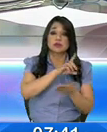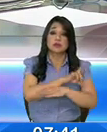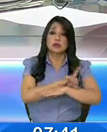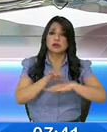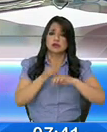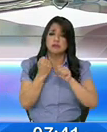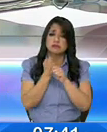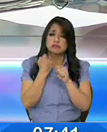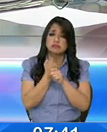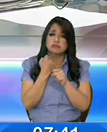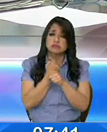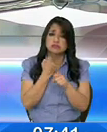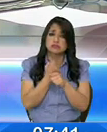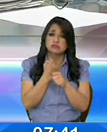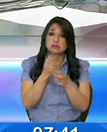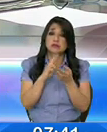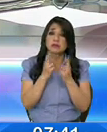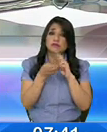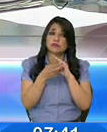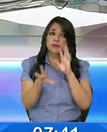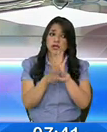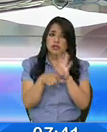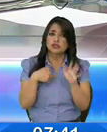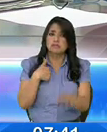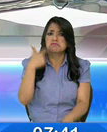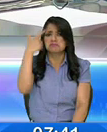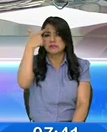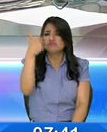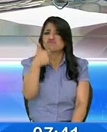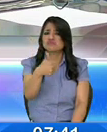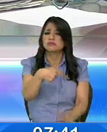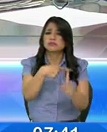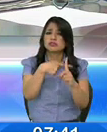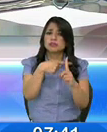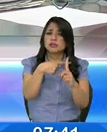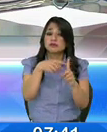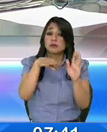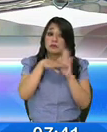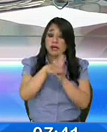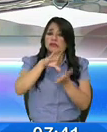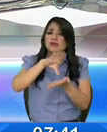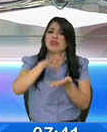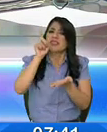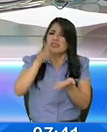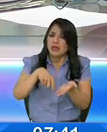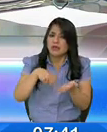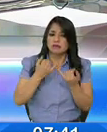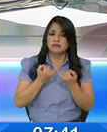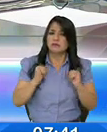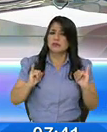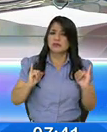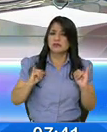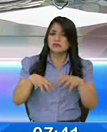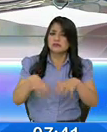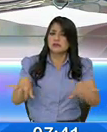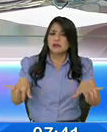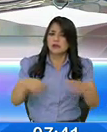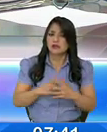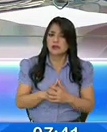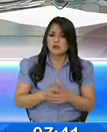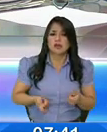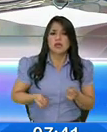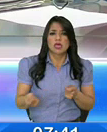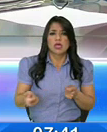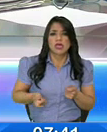trabajado en una reforma legal que yo creo que es pertinente el banco central tiene que tener autonomía no puede seguir siendo